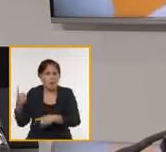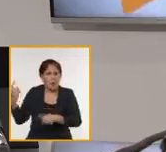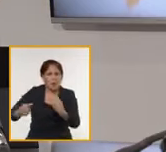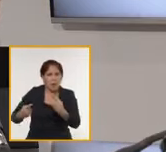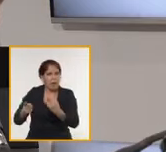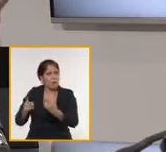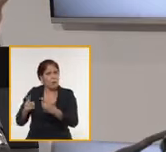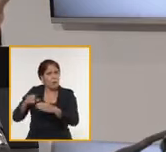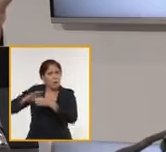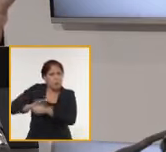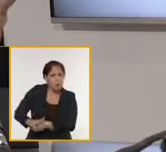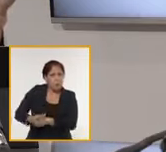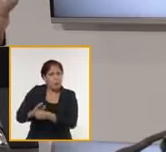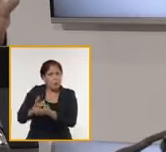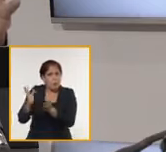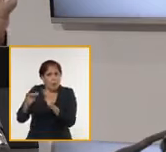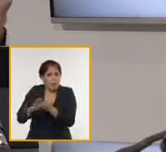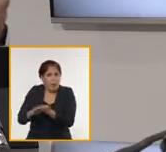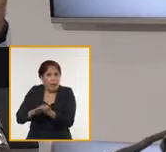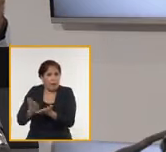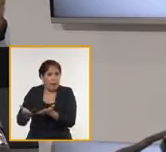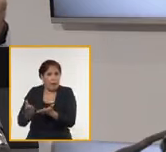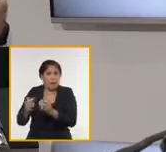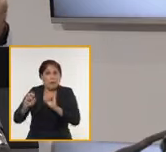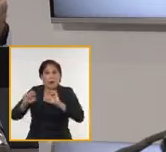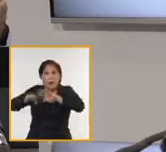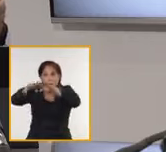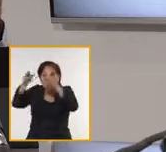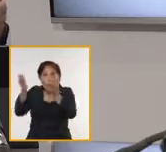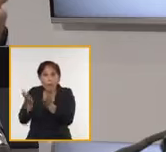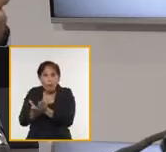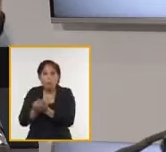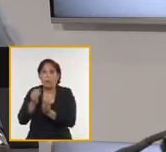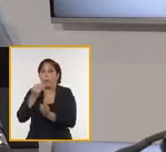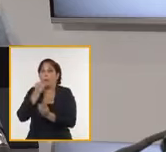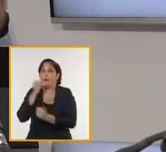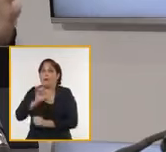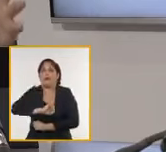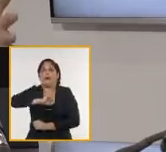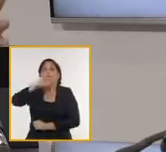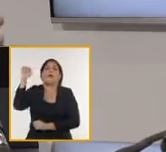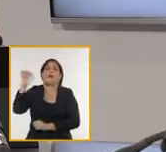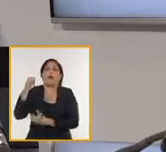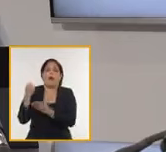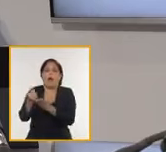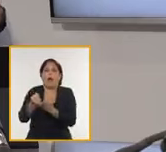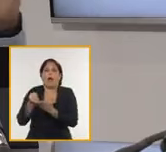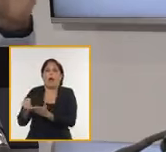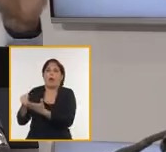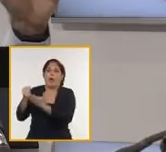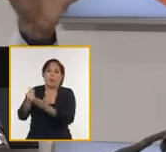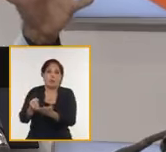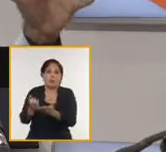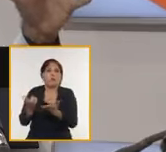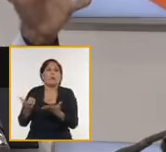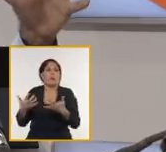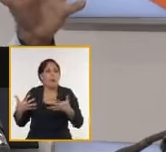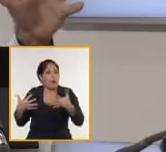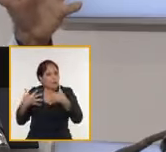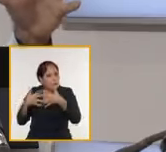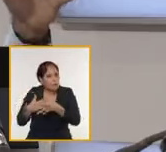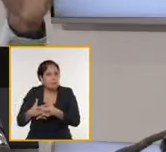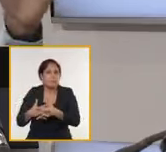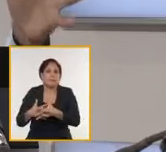menor, que la humanidad puede encaminarse a la colaboración, la